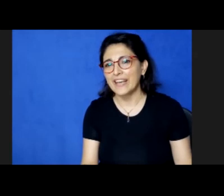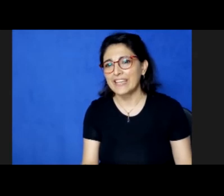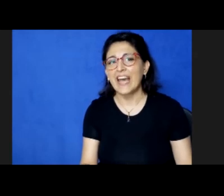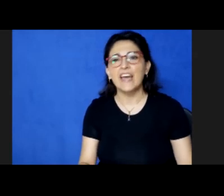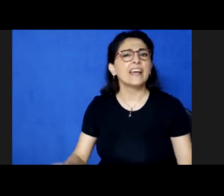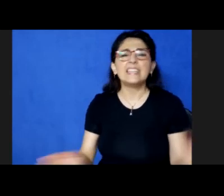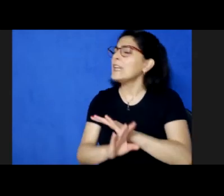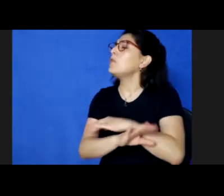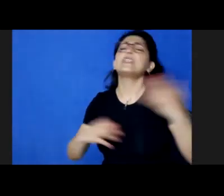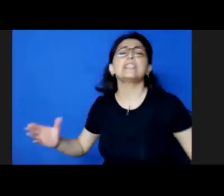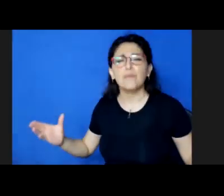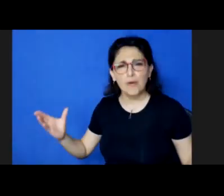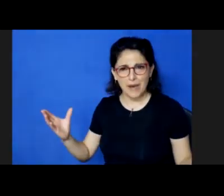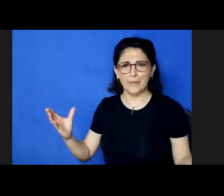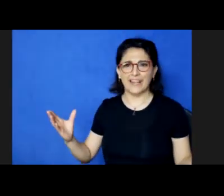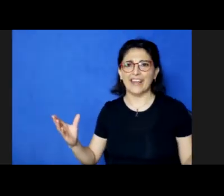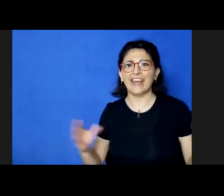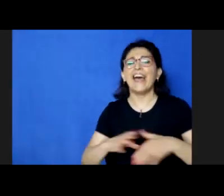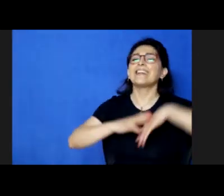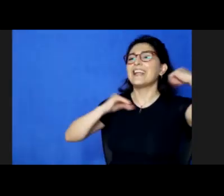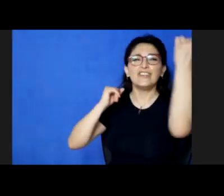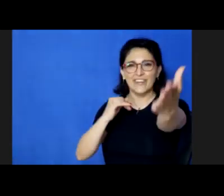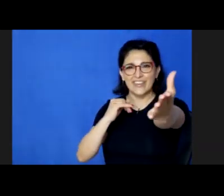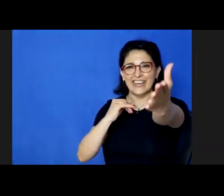de Analía, que tiene muchísimo más para dar.